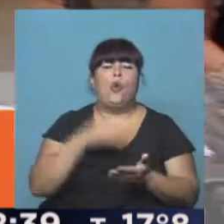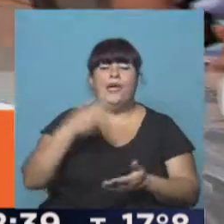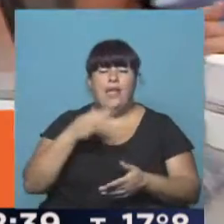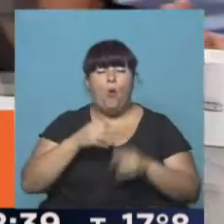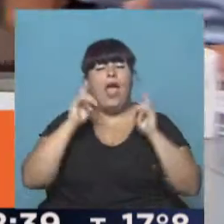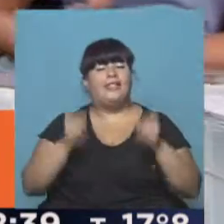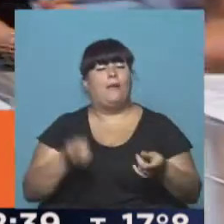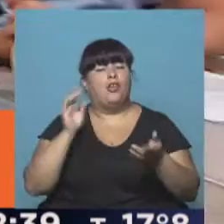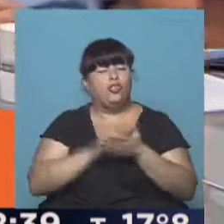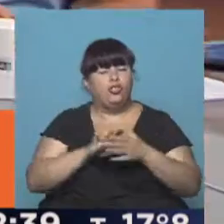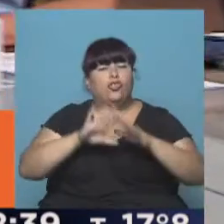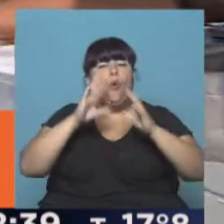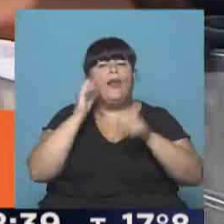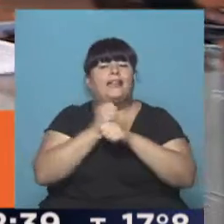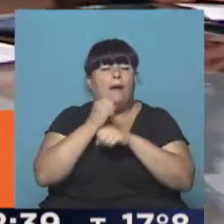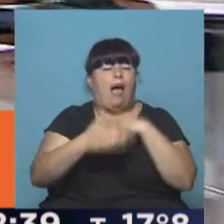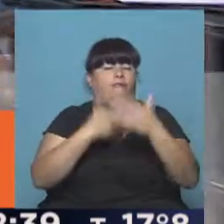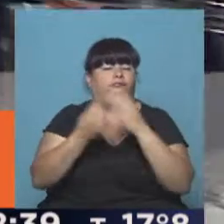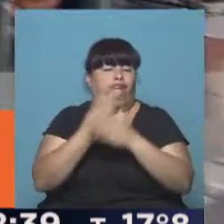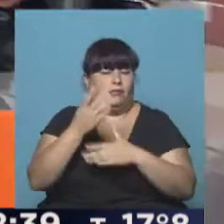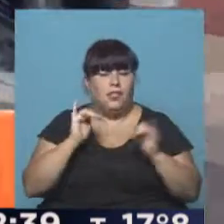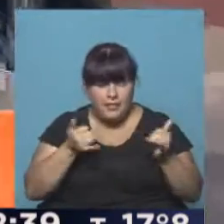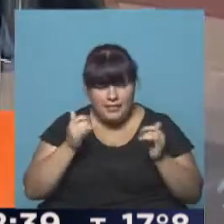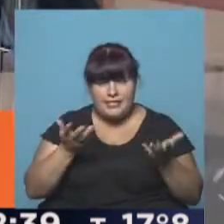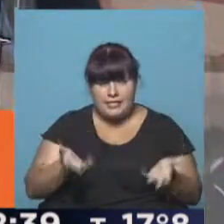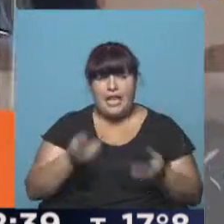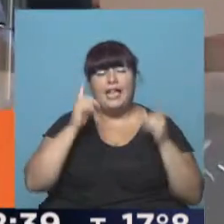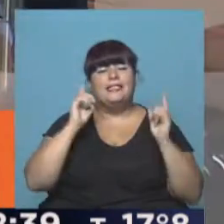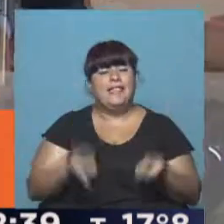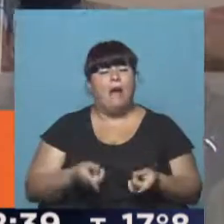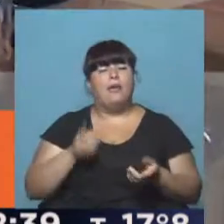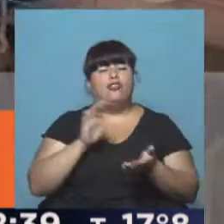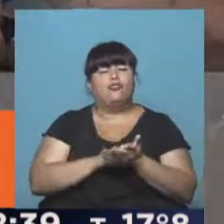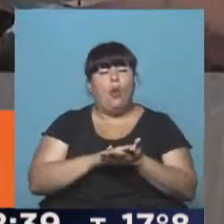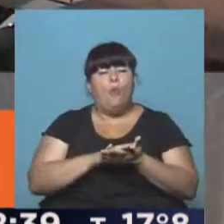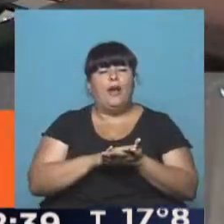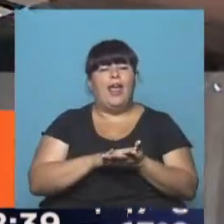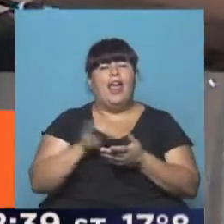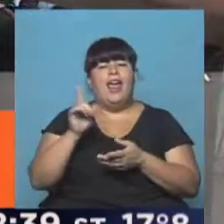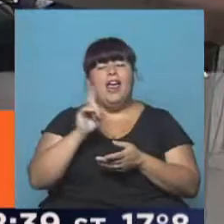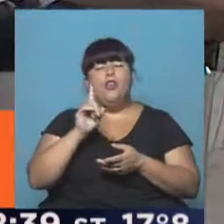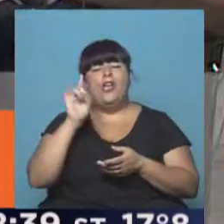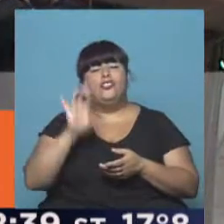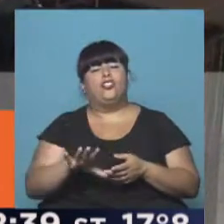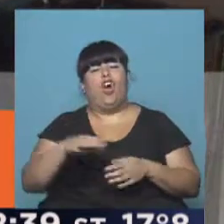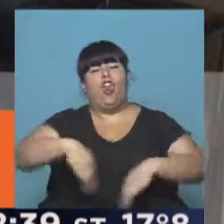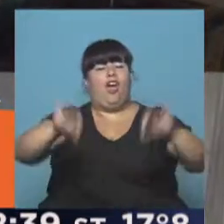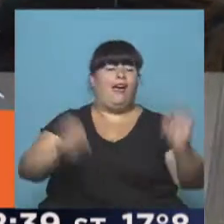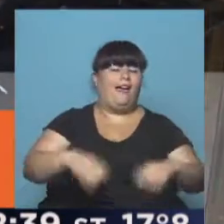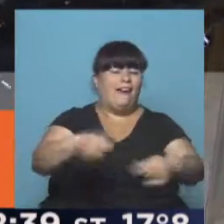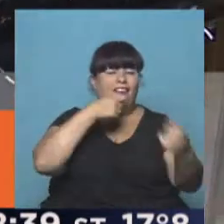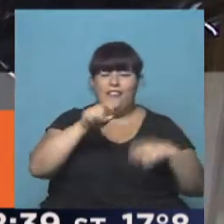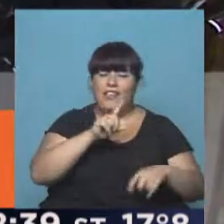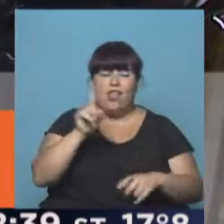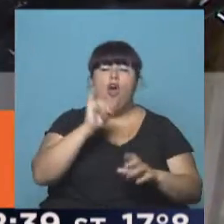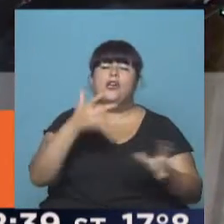que tiene también que ver con el mundo emprendedor y con el mundo del trabajo sí seguro y también el hecho de que no se cae solo y se pone una manta en general es